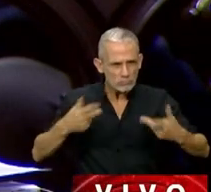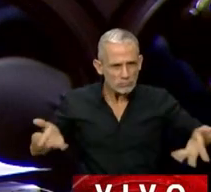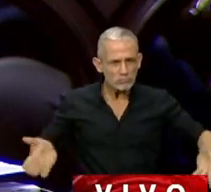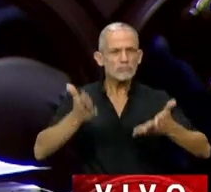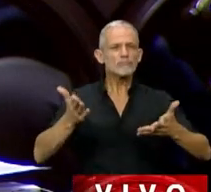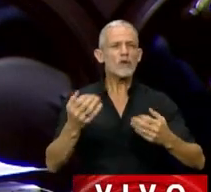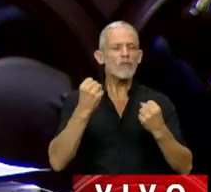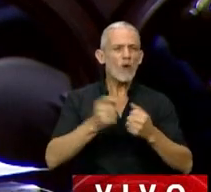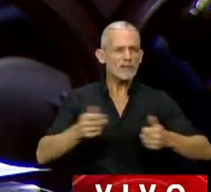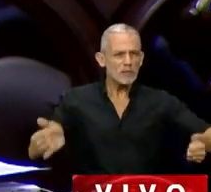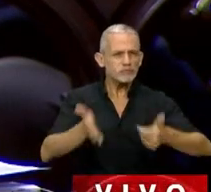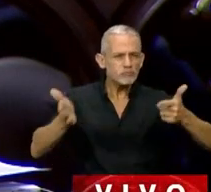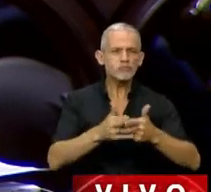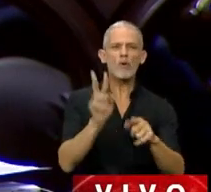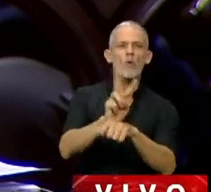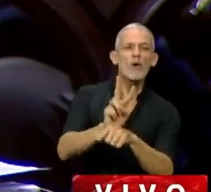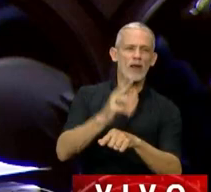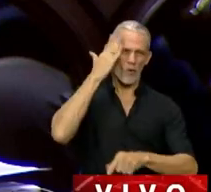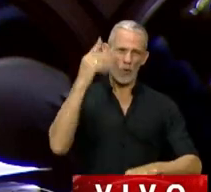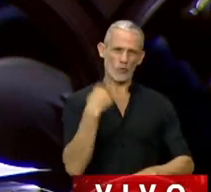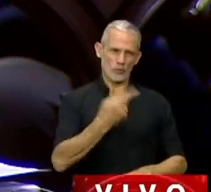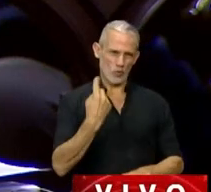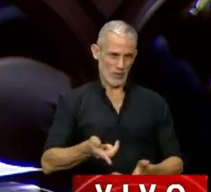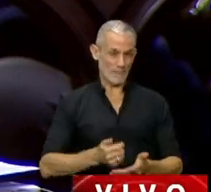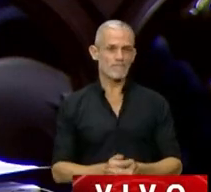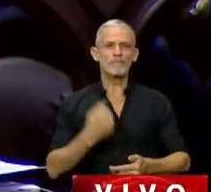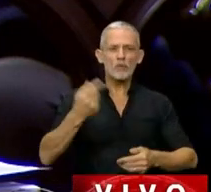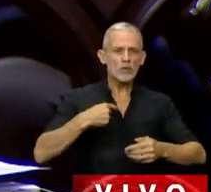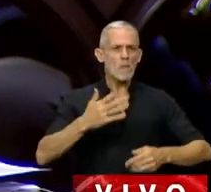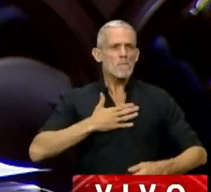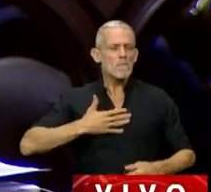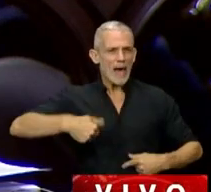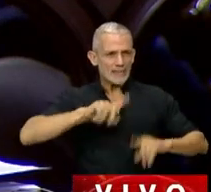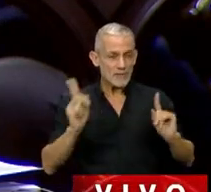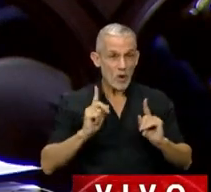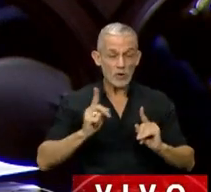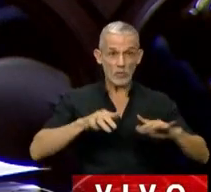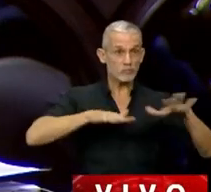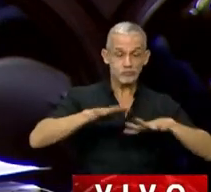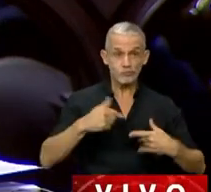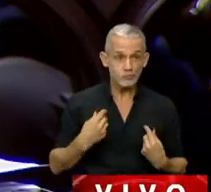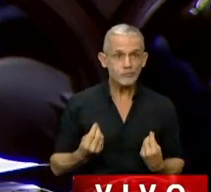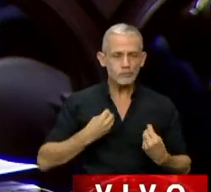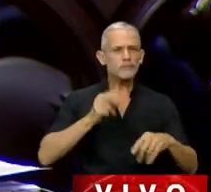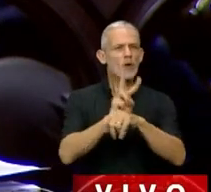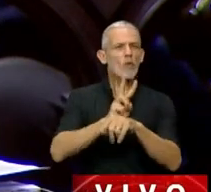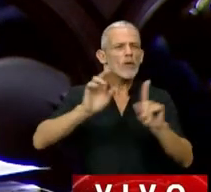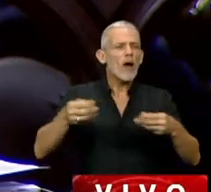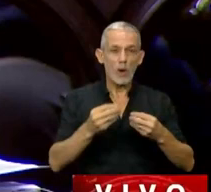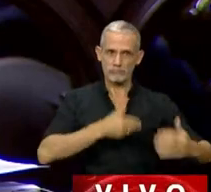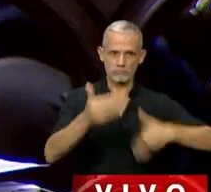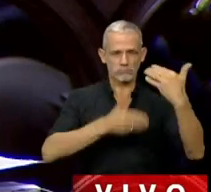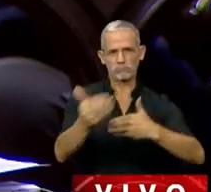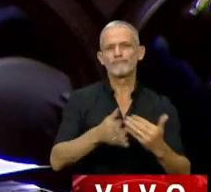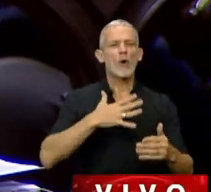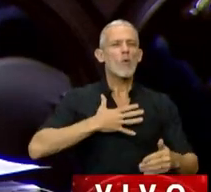fortalecer, promover y proteger nuestra cultura, nuestros patrimonios, nuestro hacer y preservar el